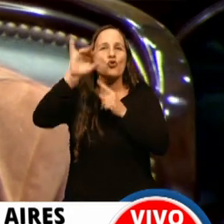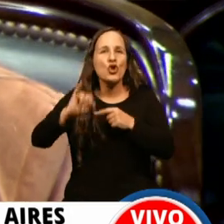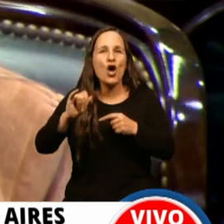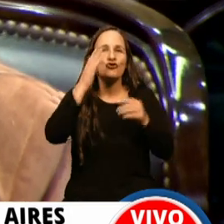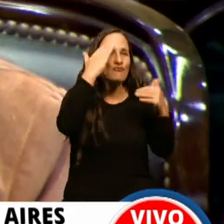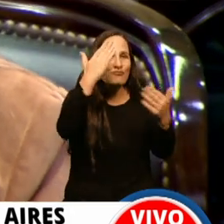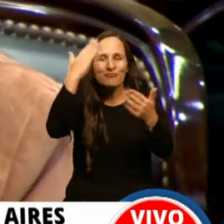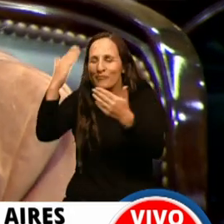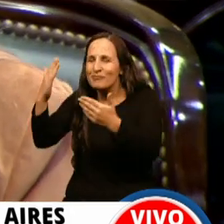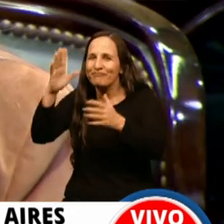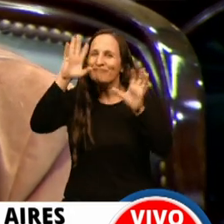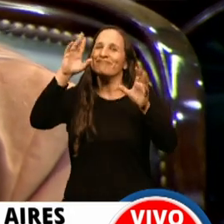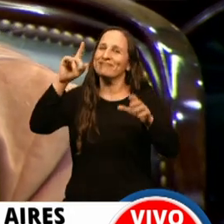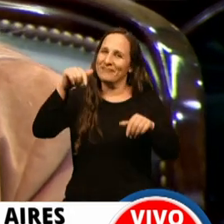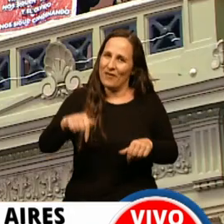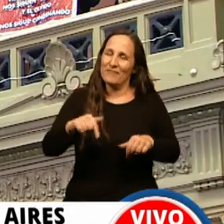darle